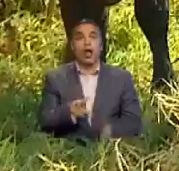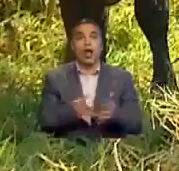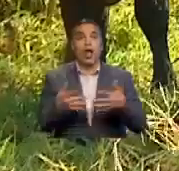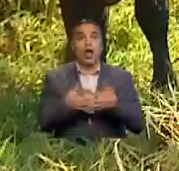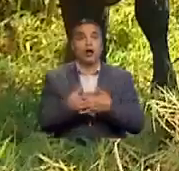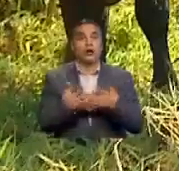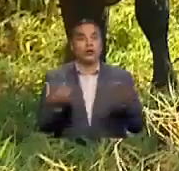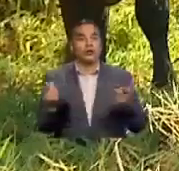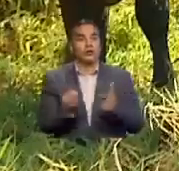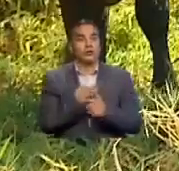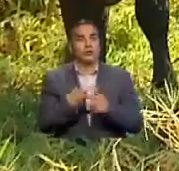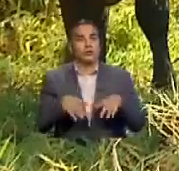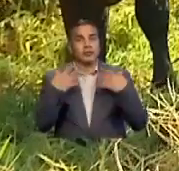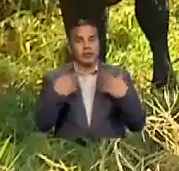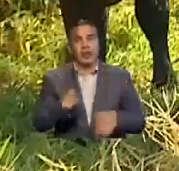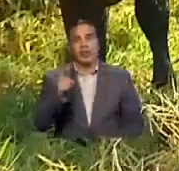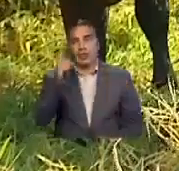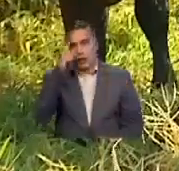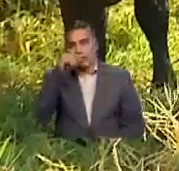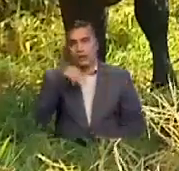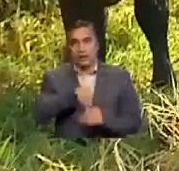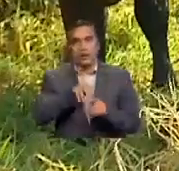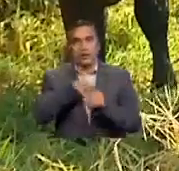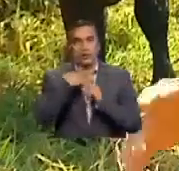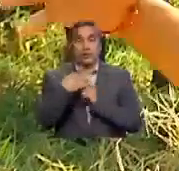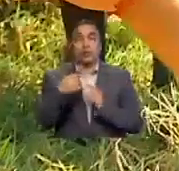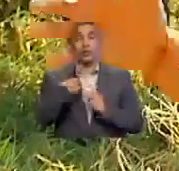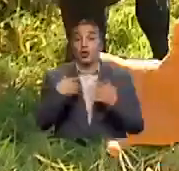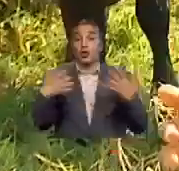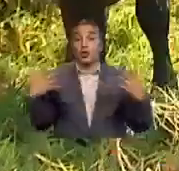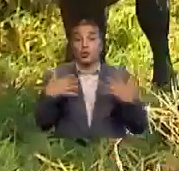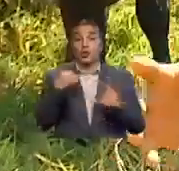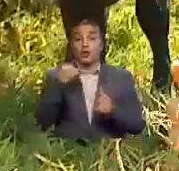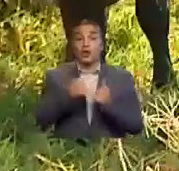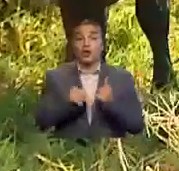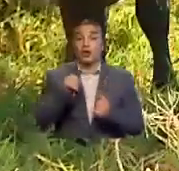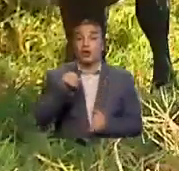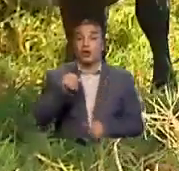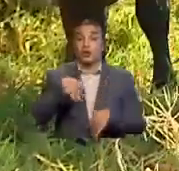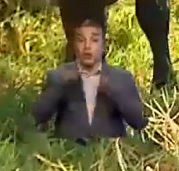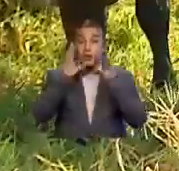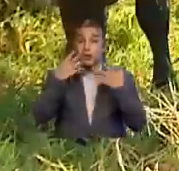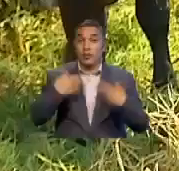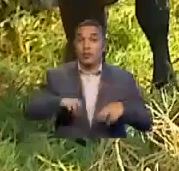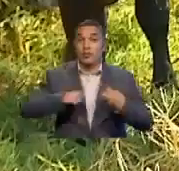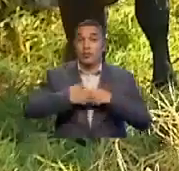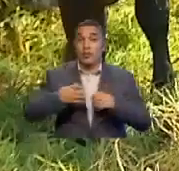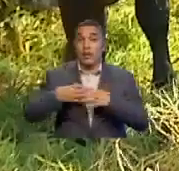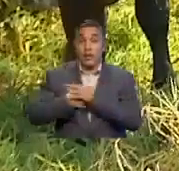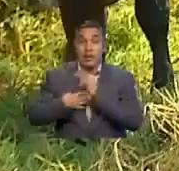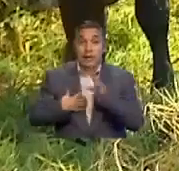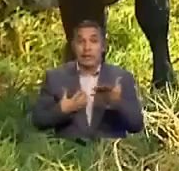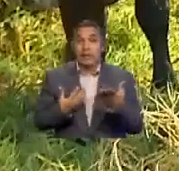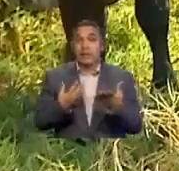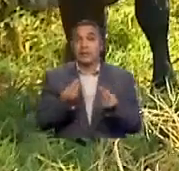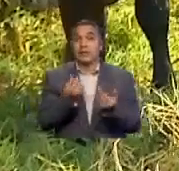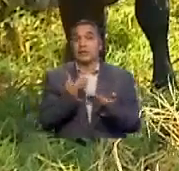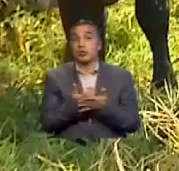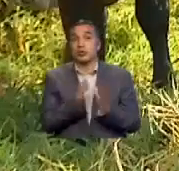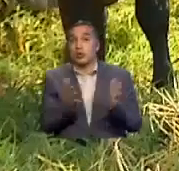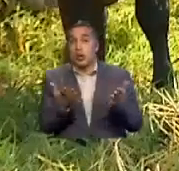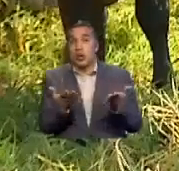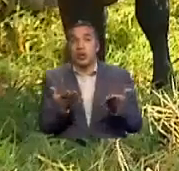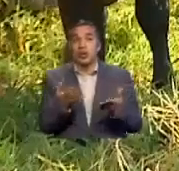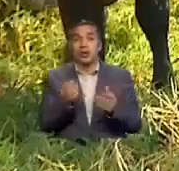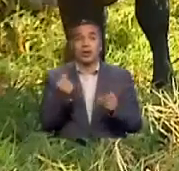Entonces está complicado el asunto. Y temo de aquí hasta fin de año, por el problema de la pandemia, menos plata,